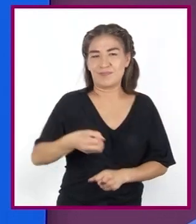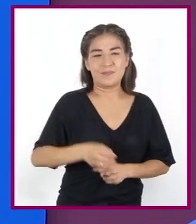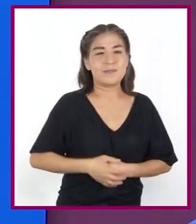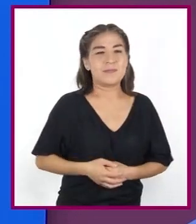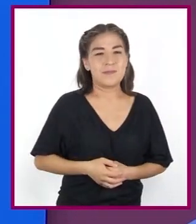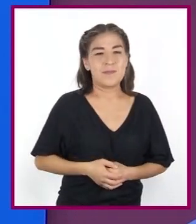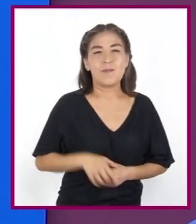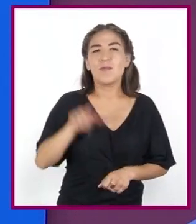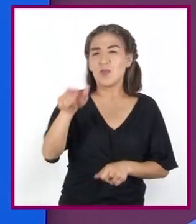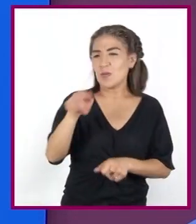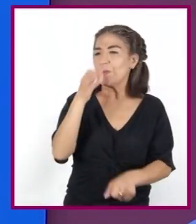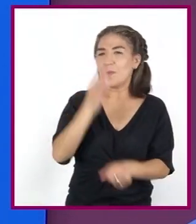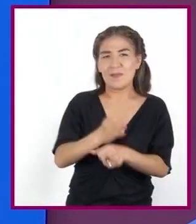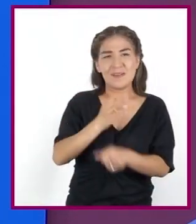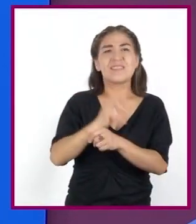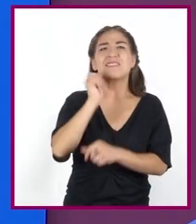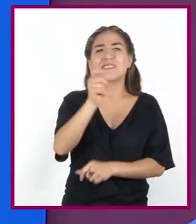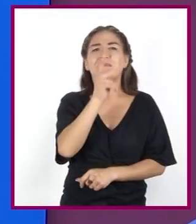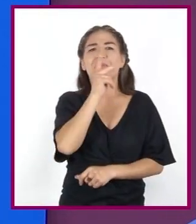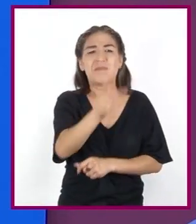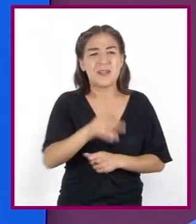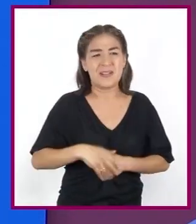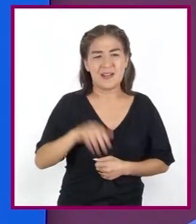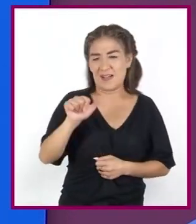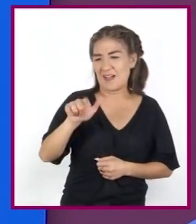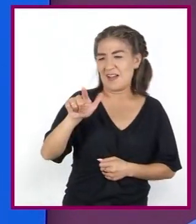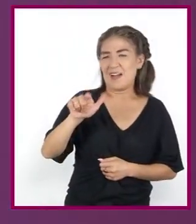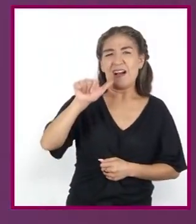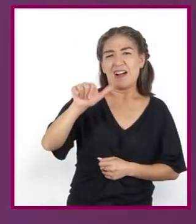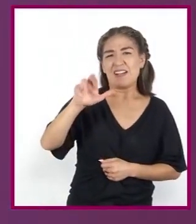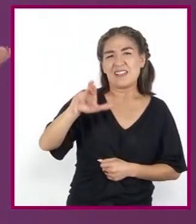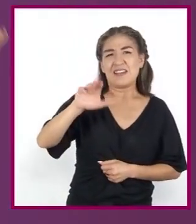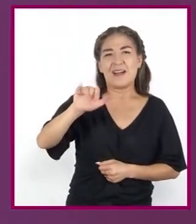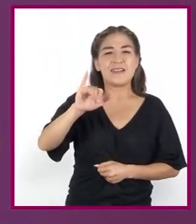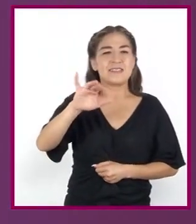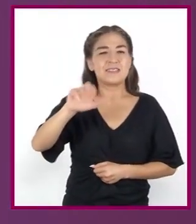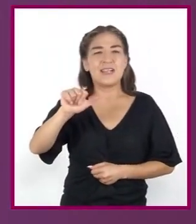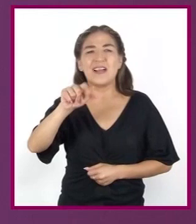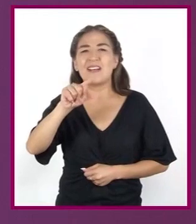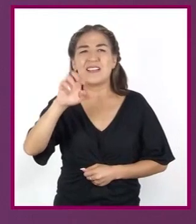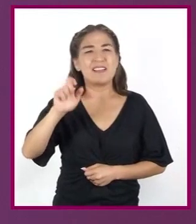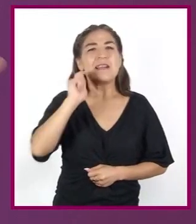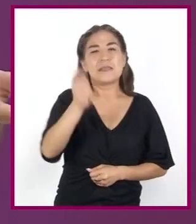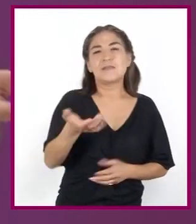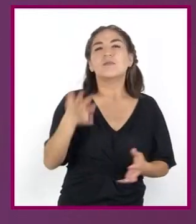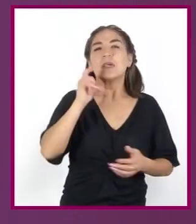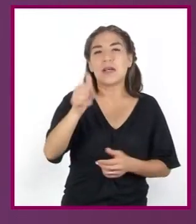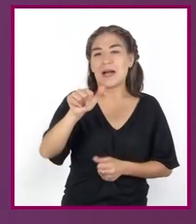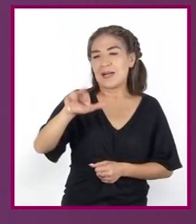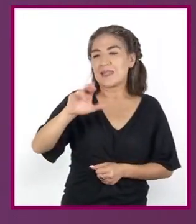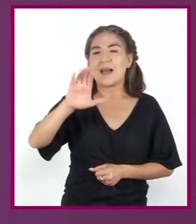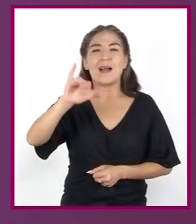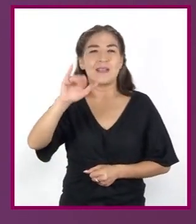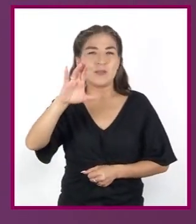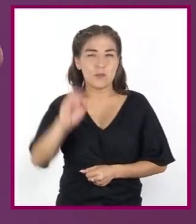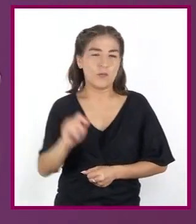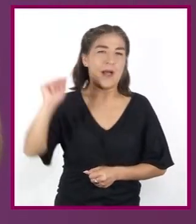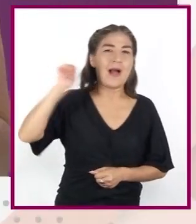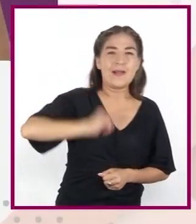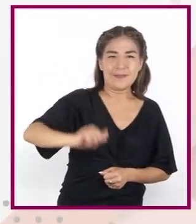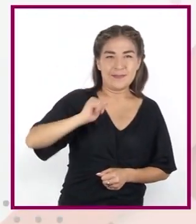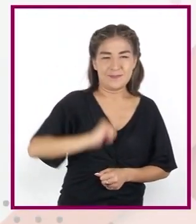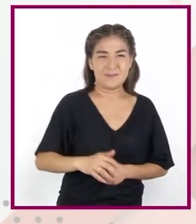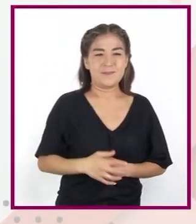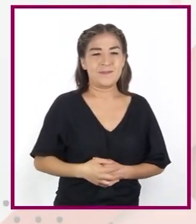ya empezó usted con palabras raras. ¿Qué es eso de arcaizante? Quiero decir que son antiguos, arcaicos.